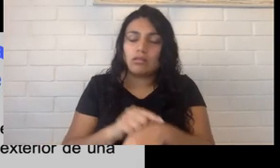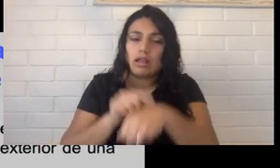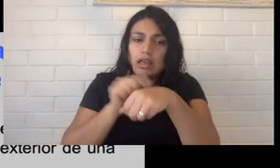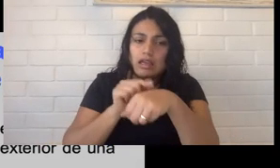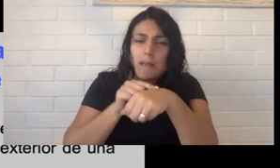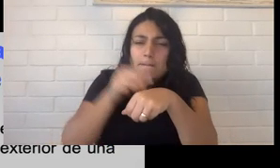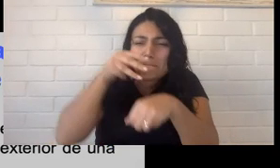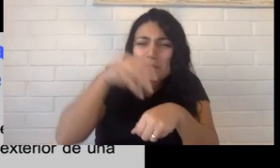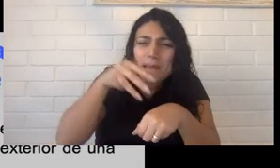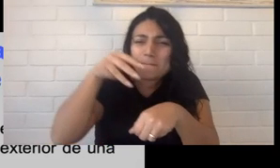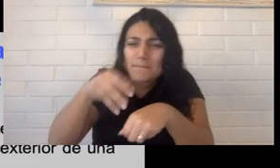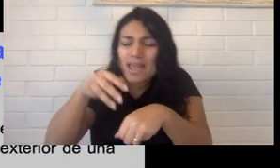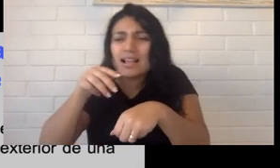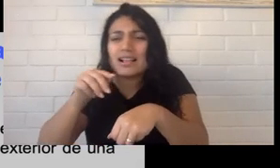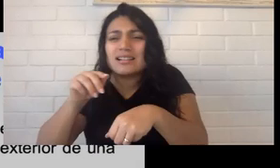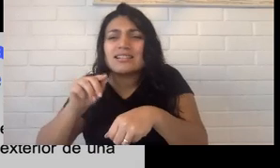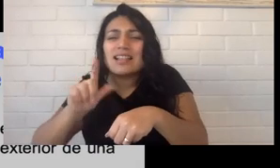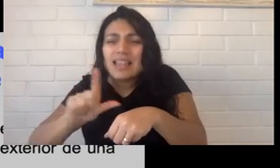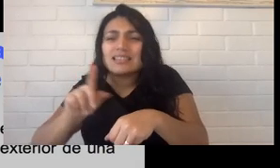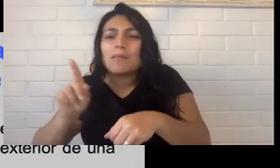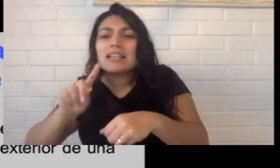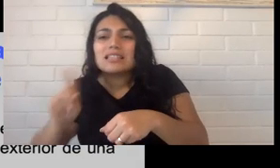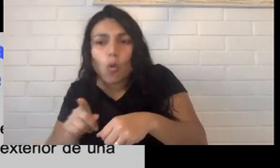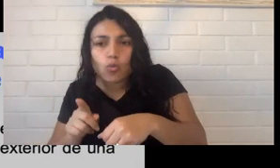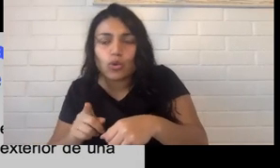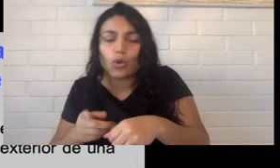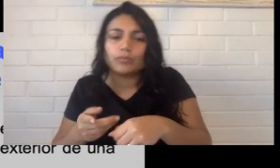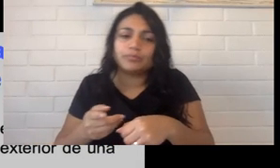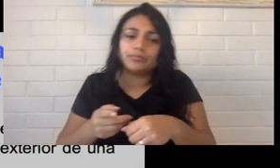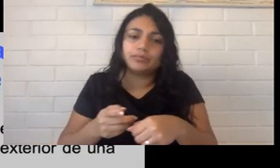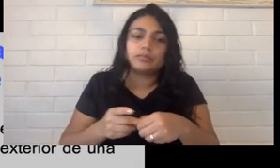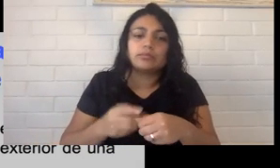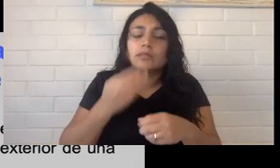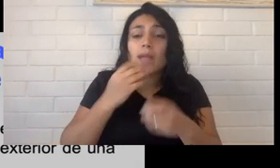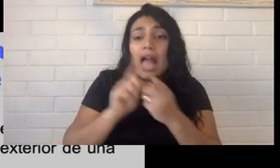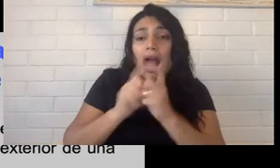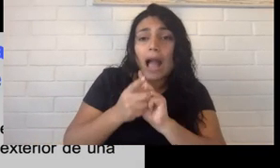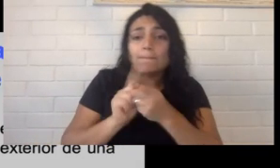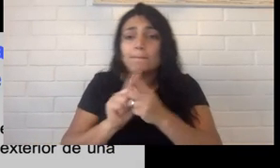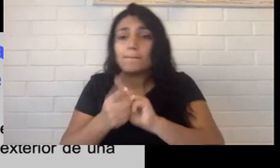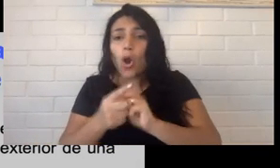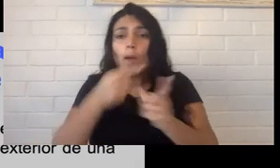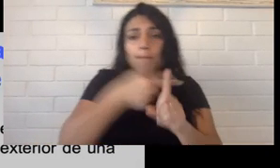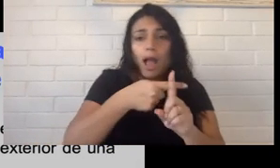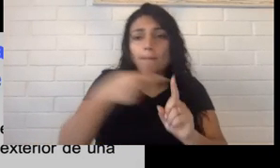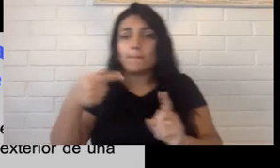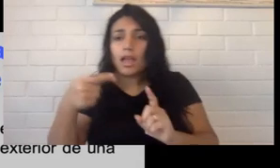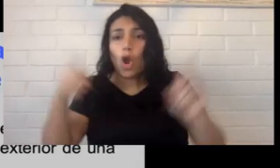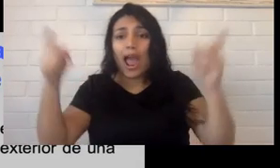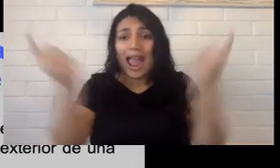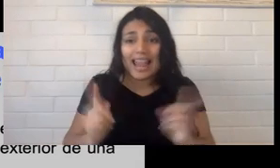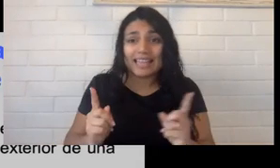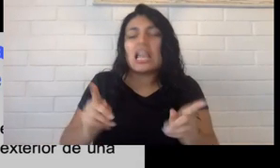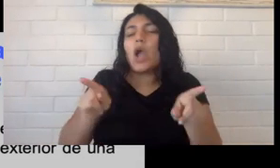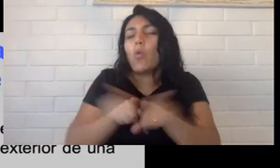escala de milésimas de segundos. Y los cambios de voltaje, si lo comparamos con la red eléctrica que están en